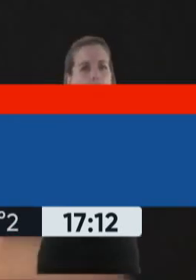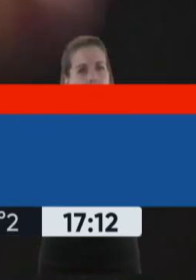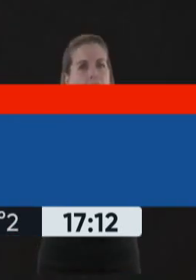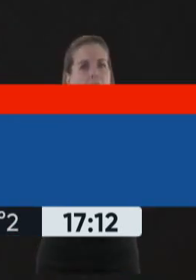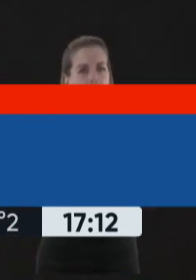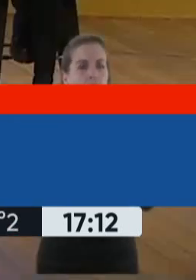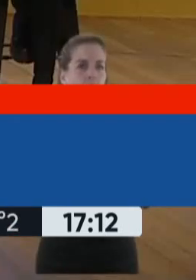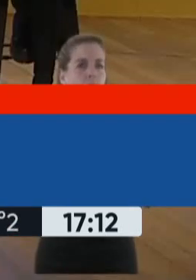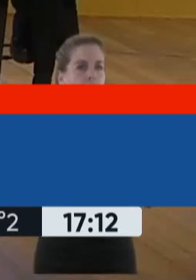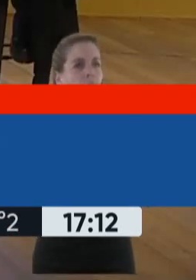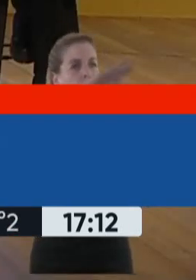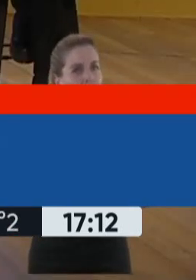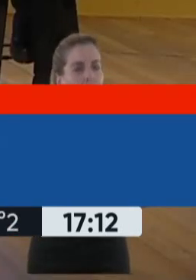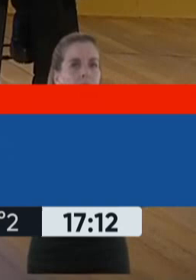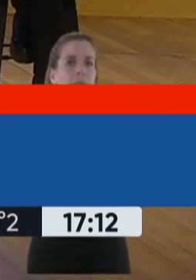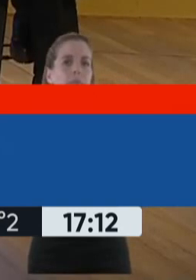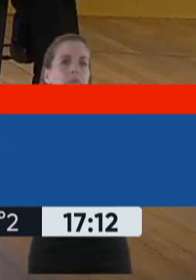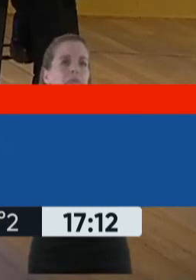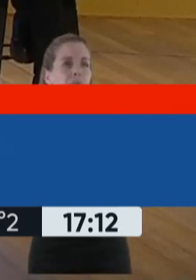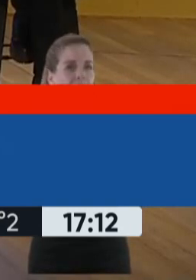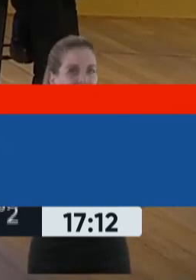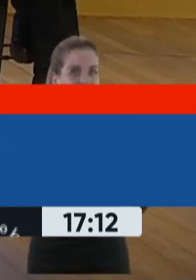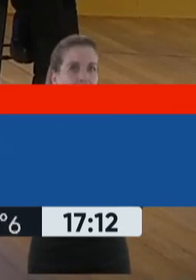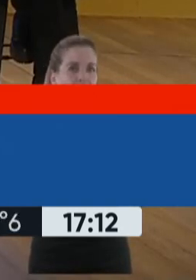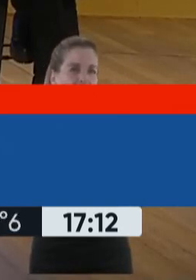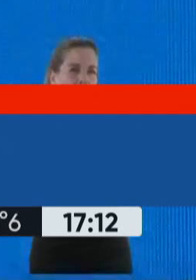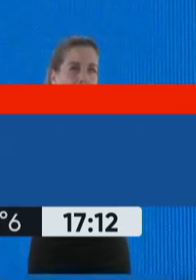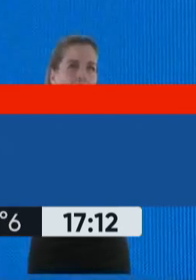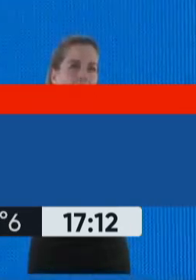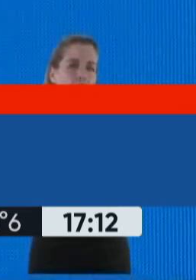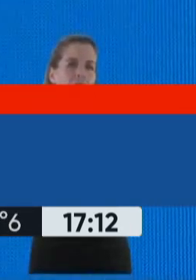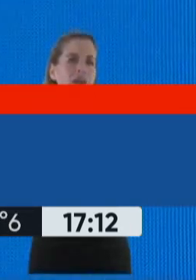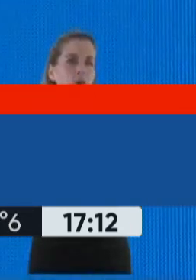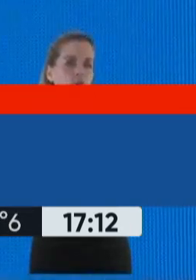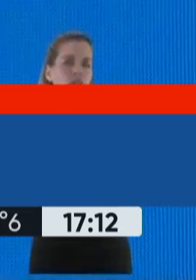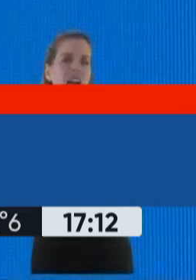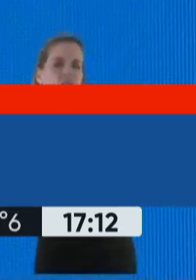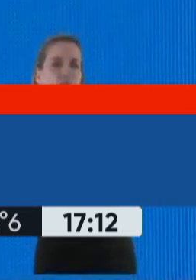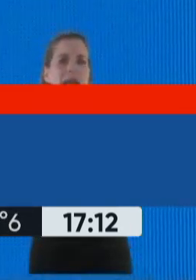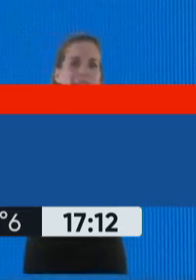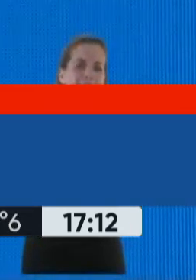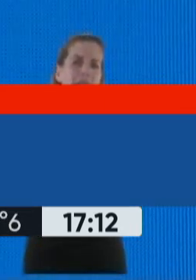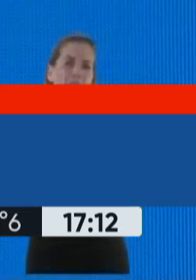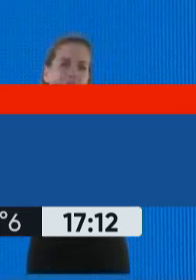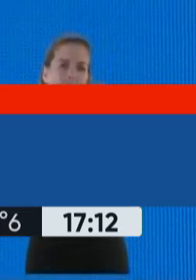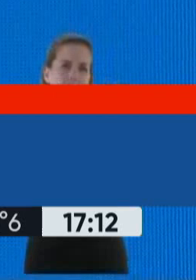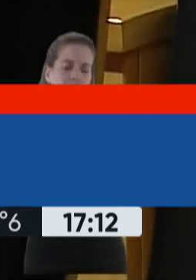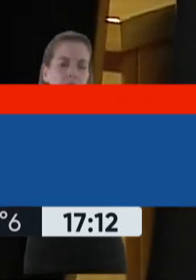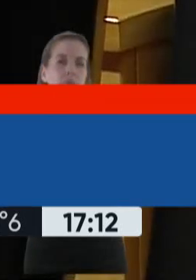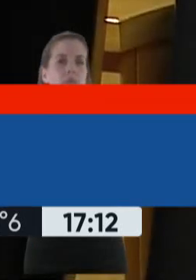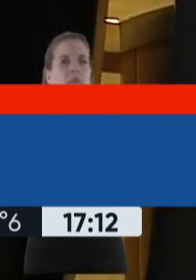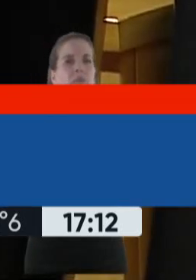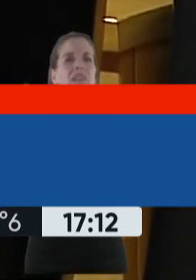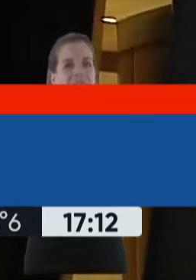verme, Alejandra Darín vino a verme, Florencia Peña vino a verme, Carlitos Rottenberg vino a verme, Luis Brandoni vino a verme. Vino a verme un montón de